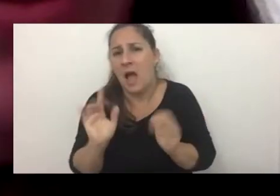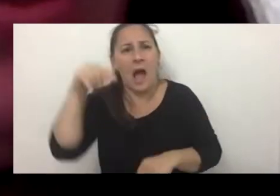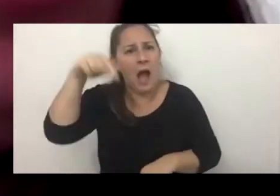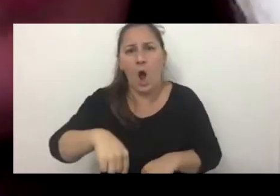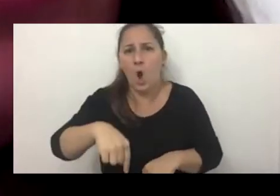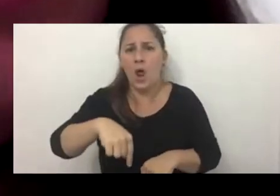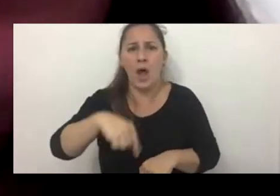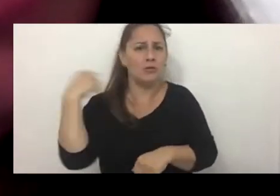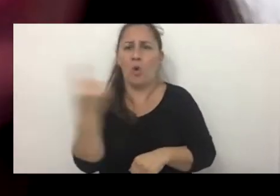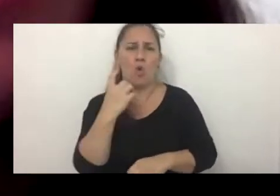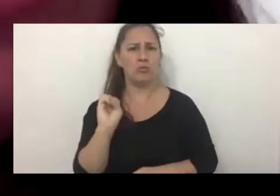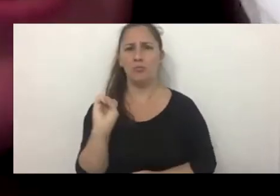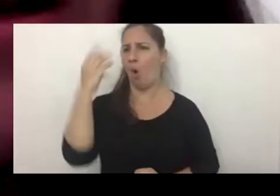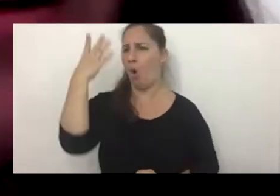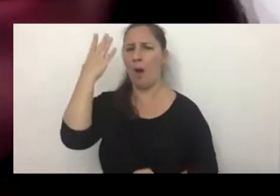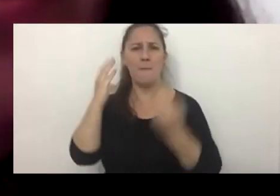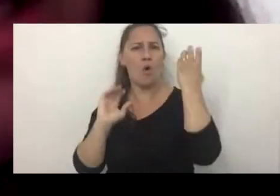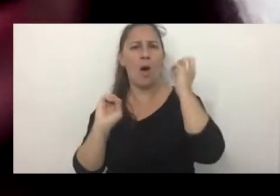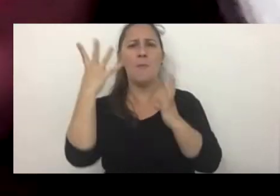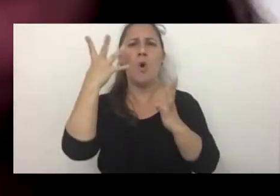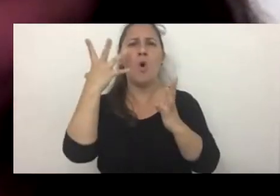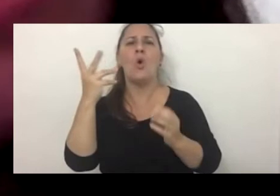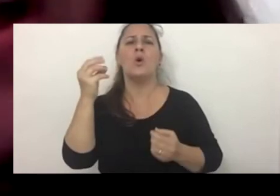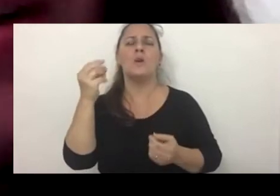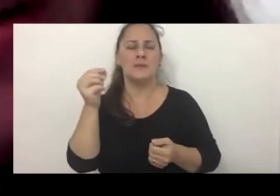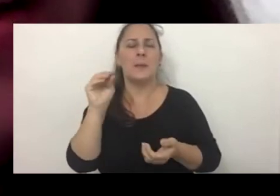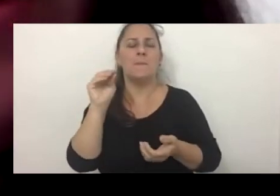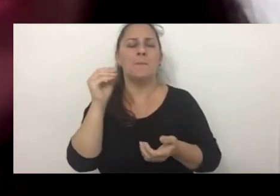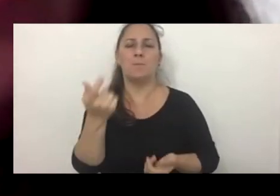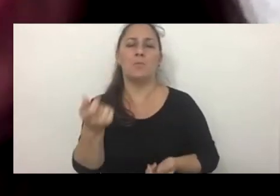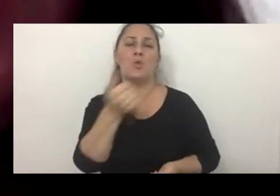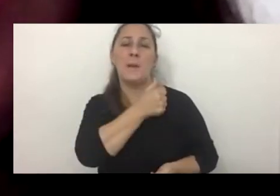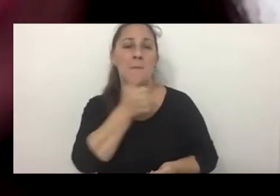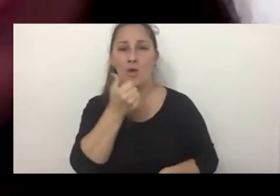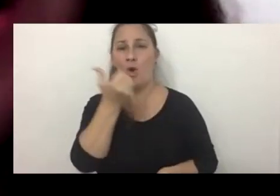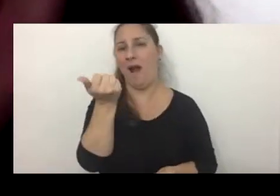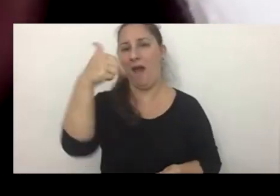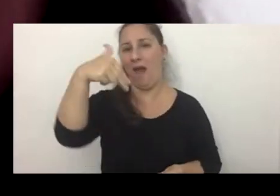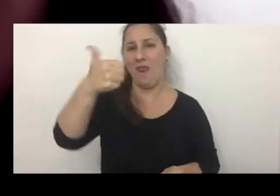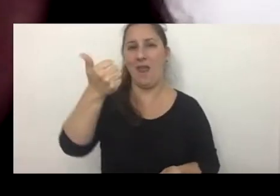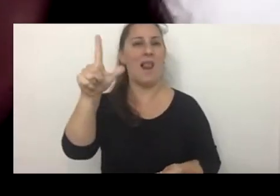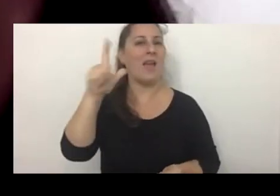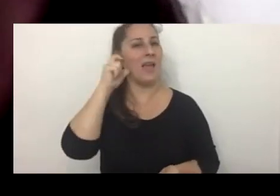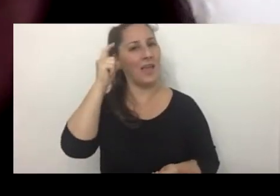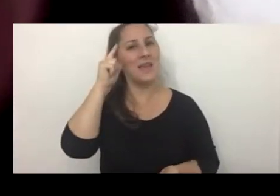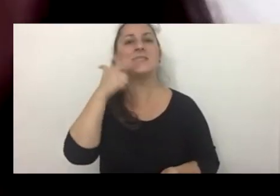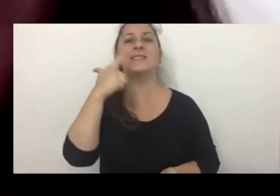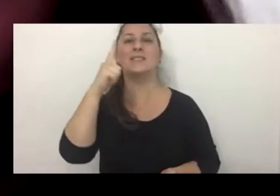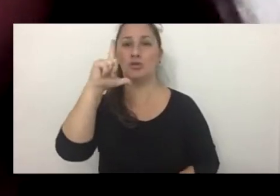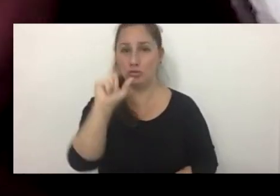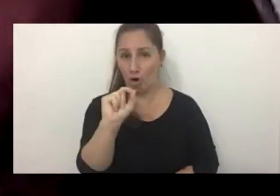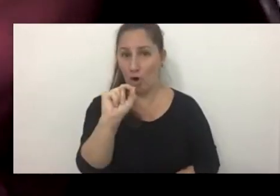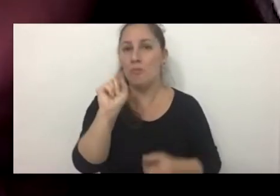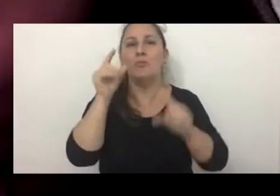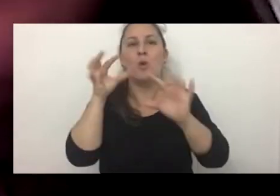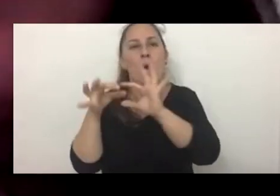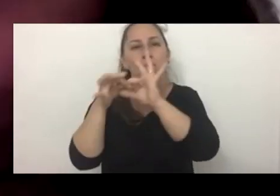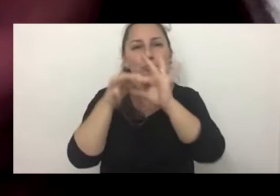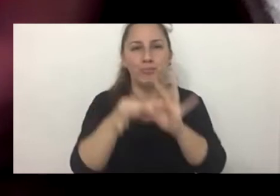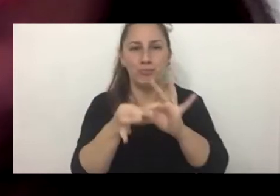con el entender que hay algo muy intenso que está sucediendo, como es que un